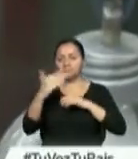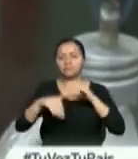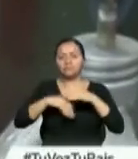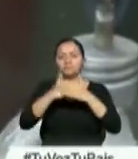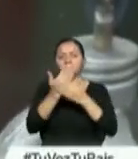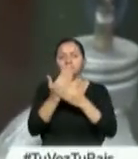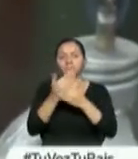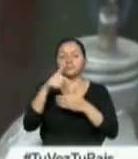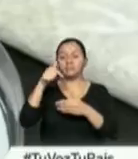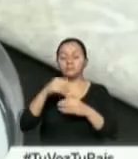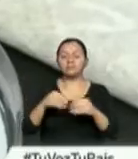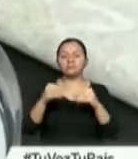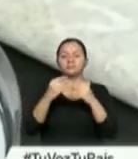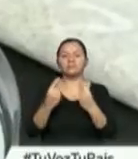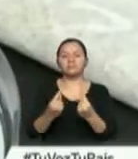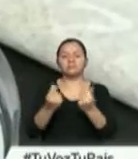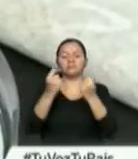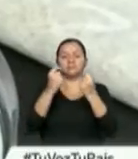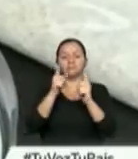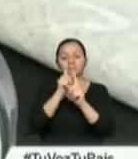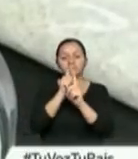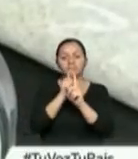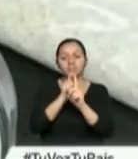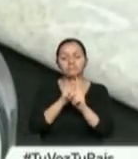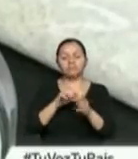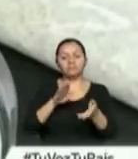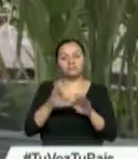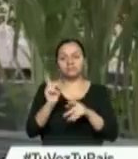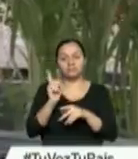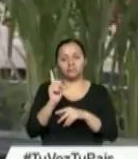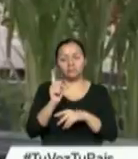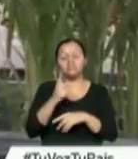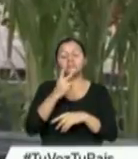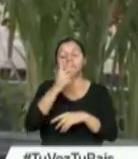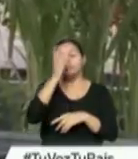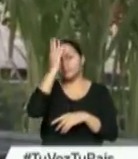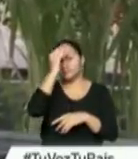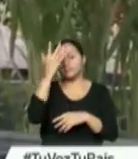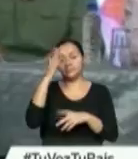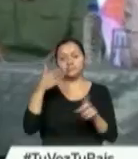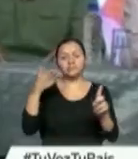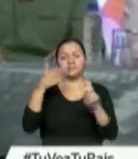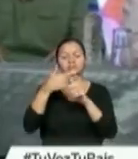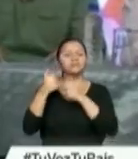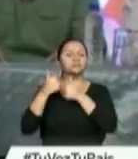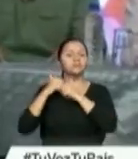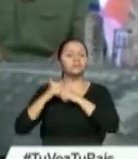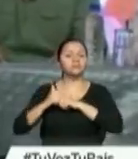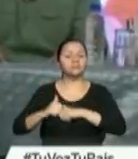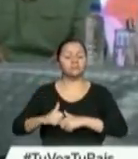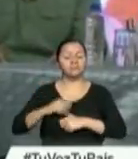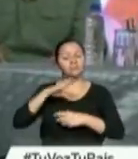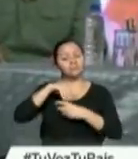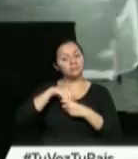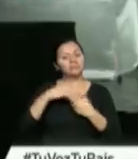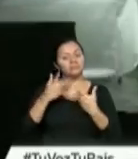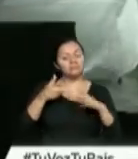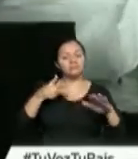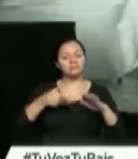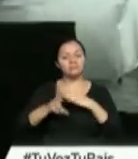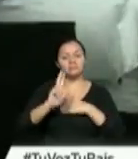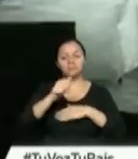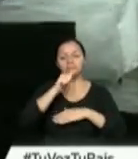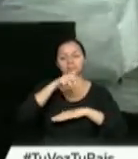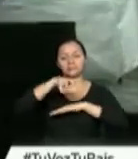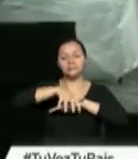más rápido y resistente a las plagas. Posteriormente, Jorge Glass se trasladó a Novol, donde participó en la inauguración